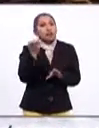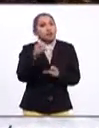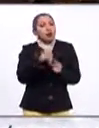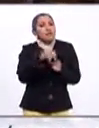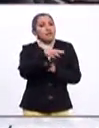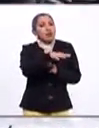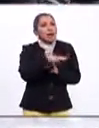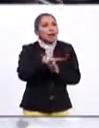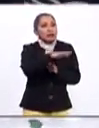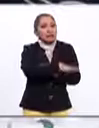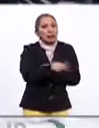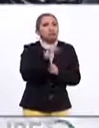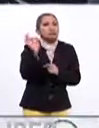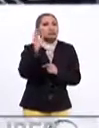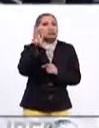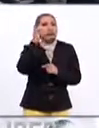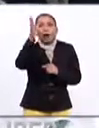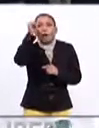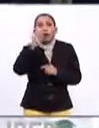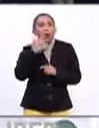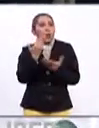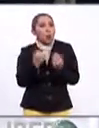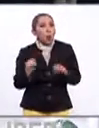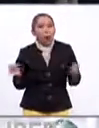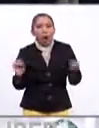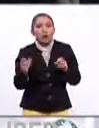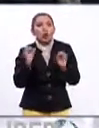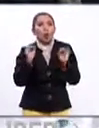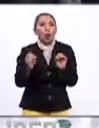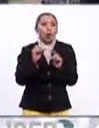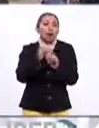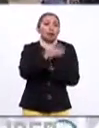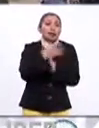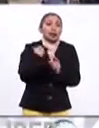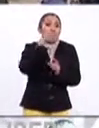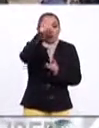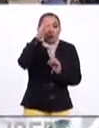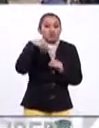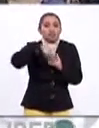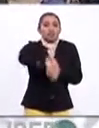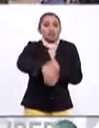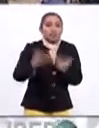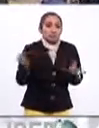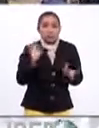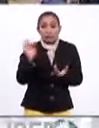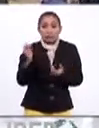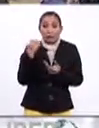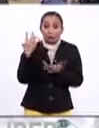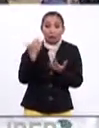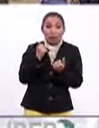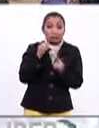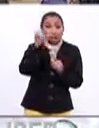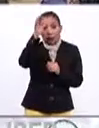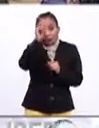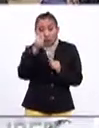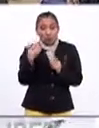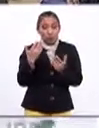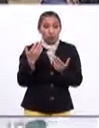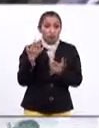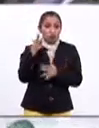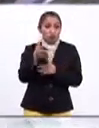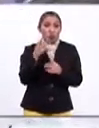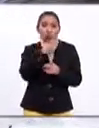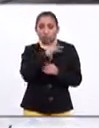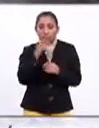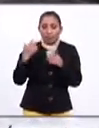afectar que no se llegara a este acuerdo, o cómo ya está afectando y podría empeorar esta afectación si no se llega a un acuerdo, por ejemplo,